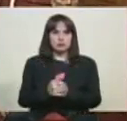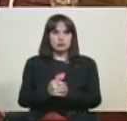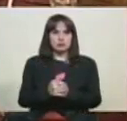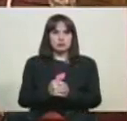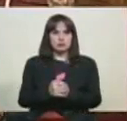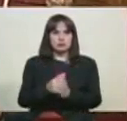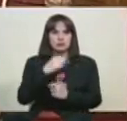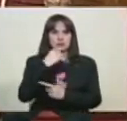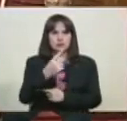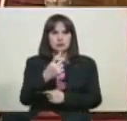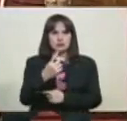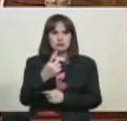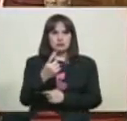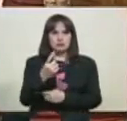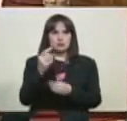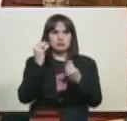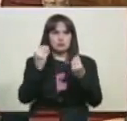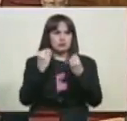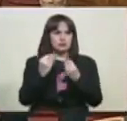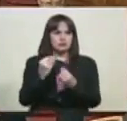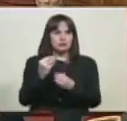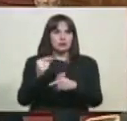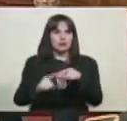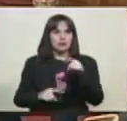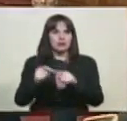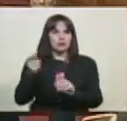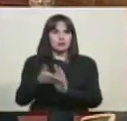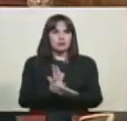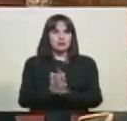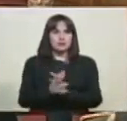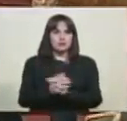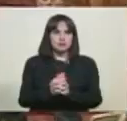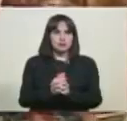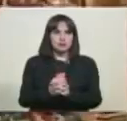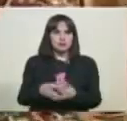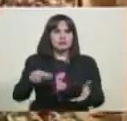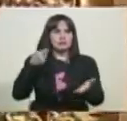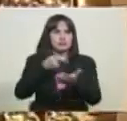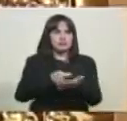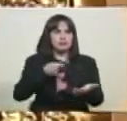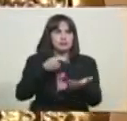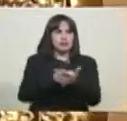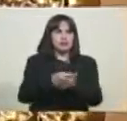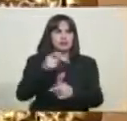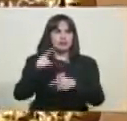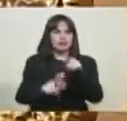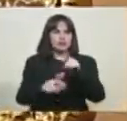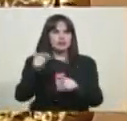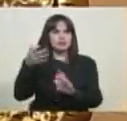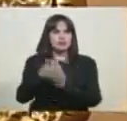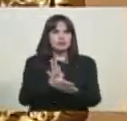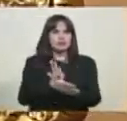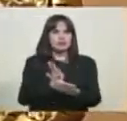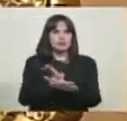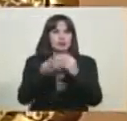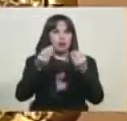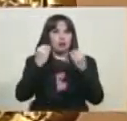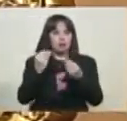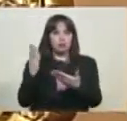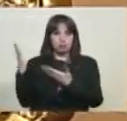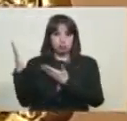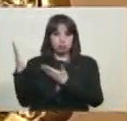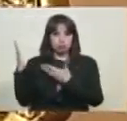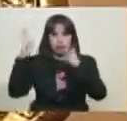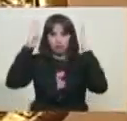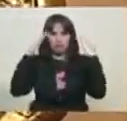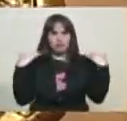de asesinos, asesinos, sicarios a sueldo, asesinos, sicarios, criminales. Y la Chinita nos